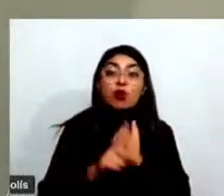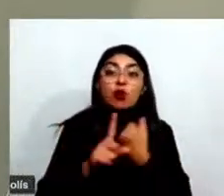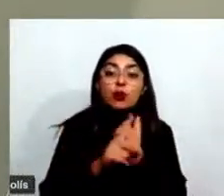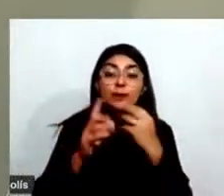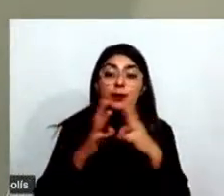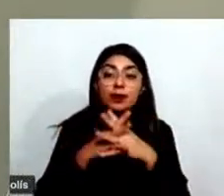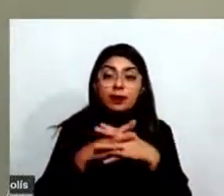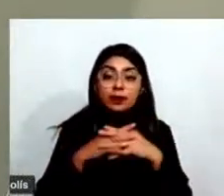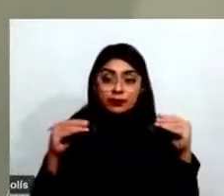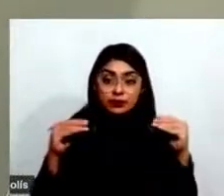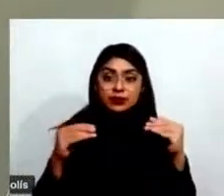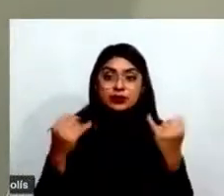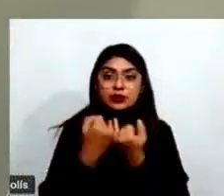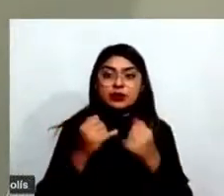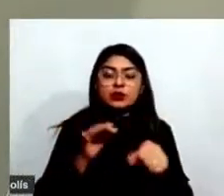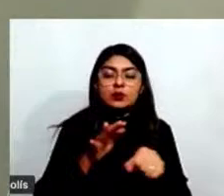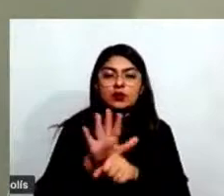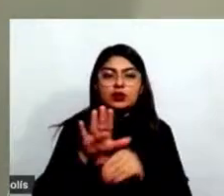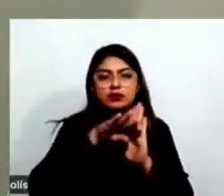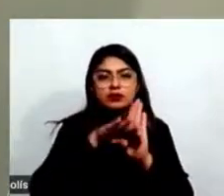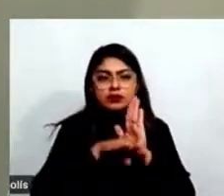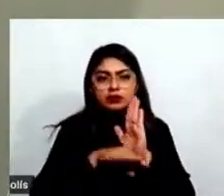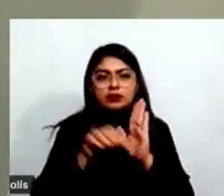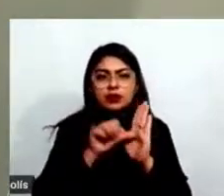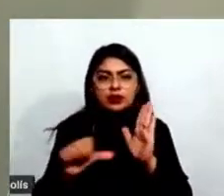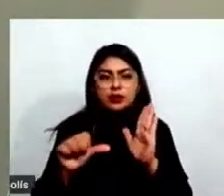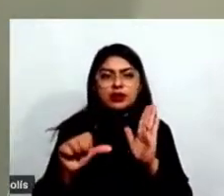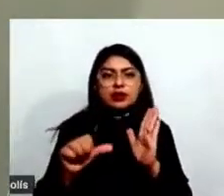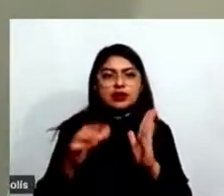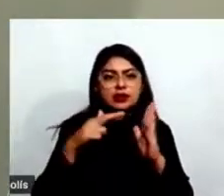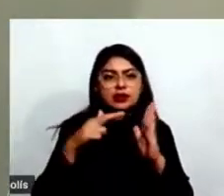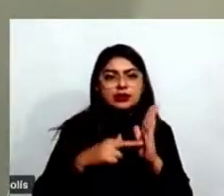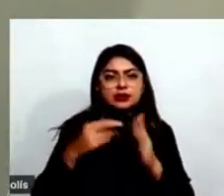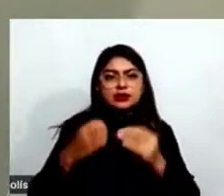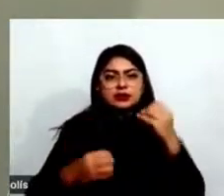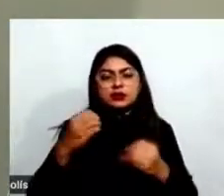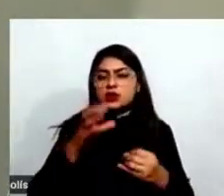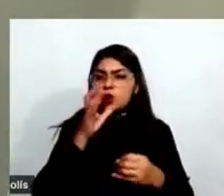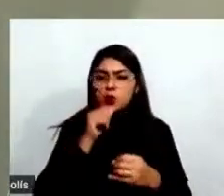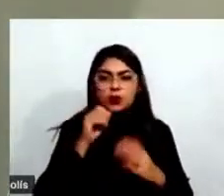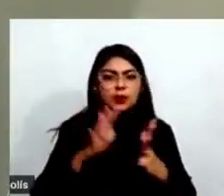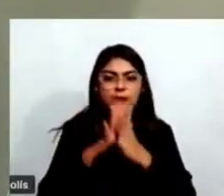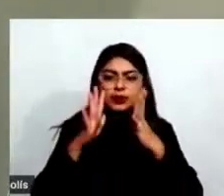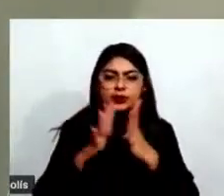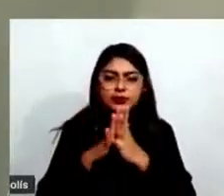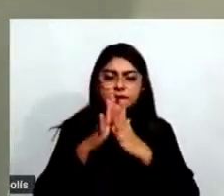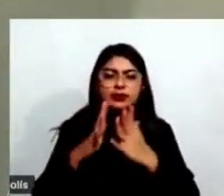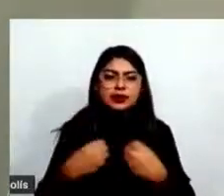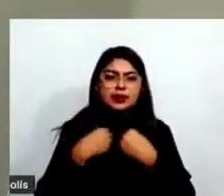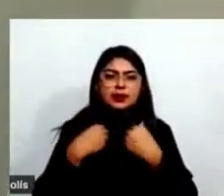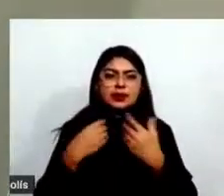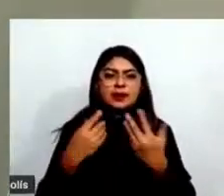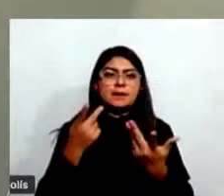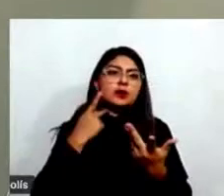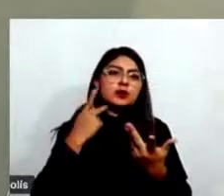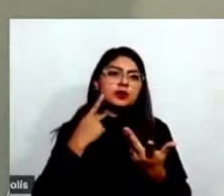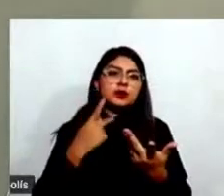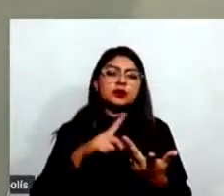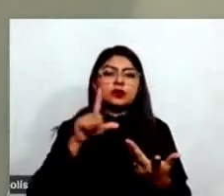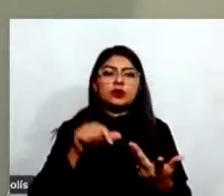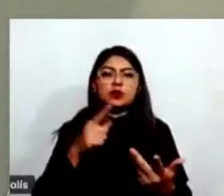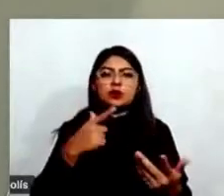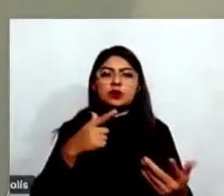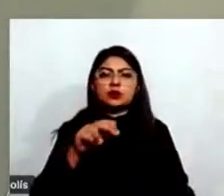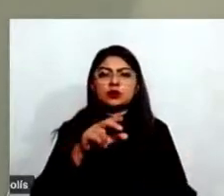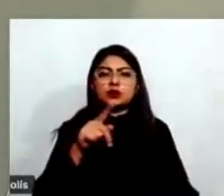los estatutos de disciplina de los jueces de que no pueden participar en la vida política. Y luego el Durrutia-Labrón, al cual también hizo referencia el